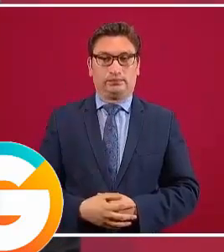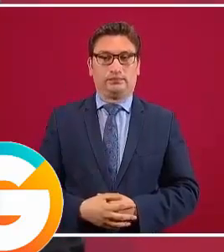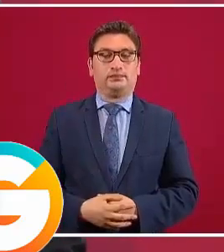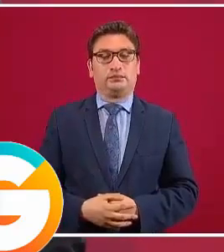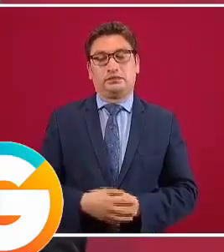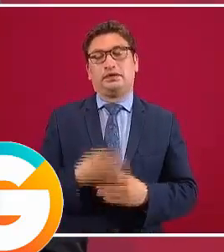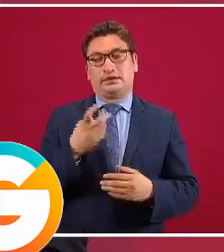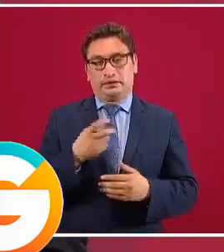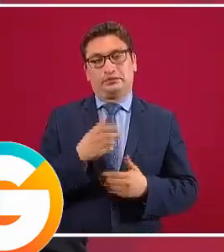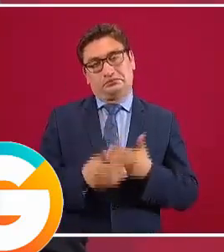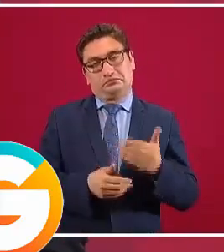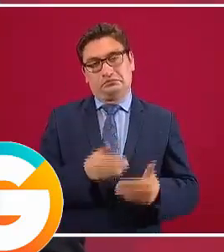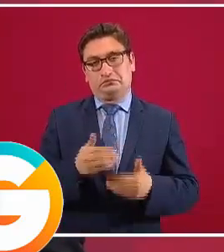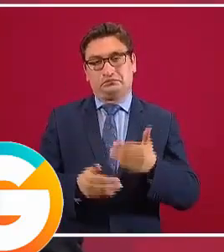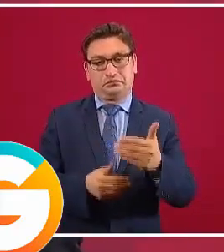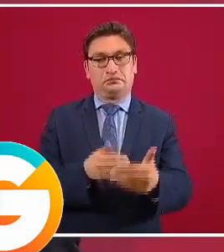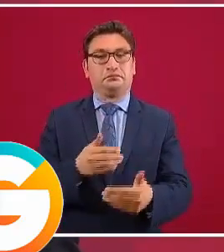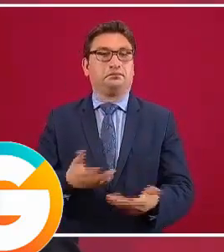Y ahí vamos